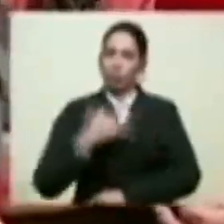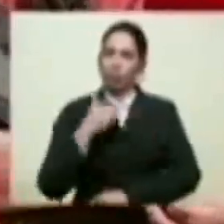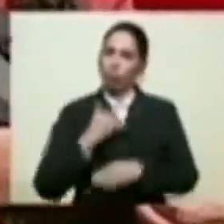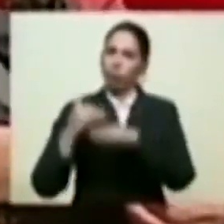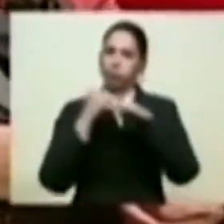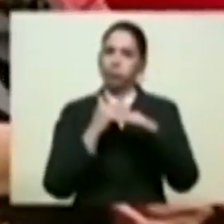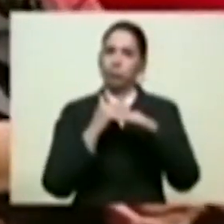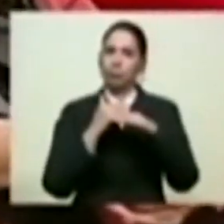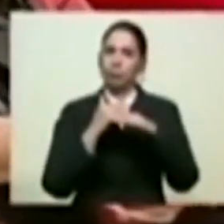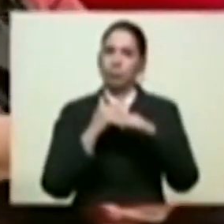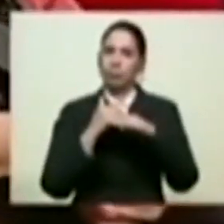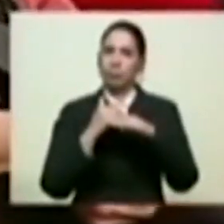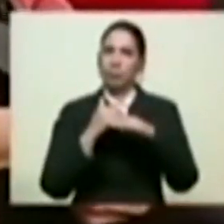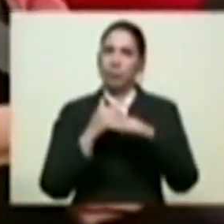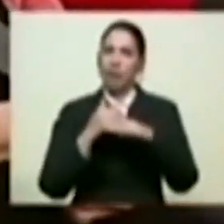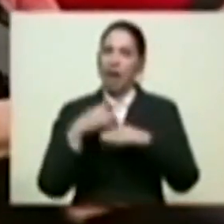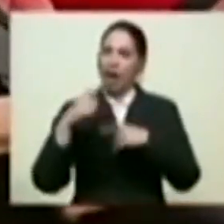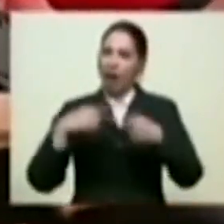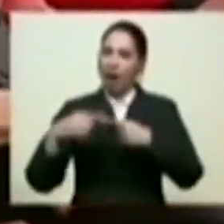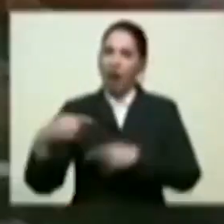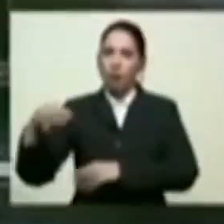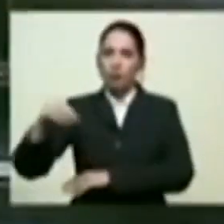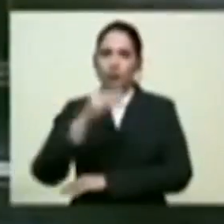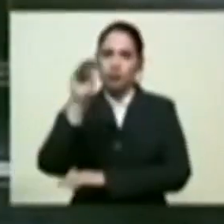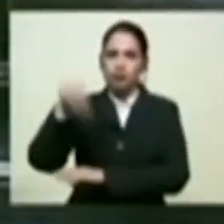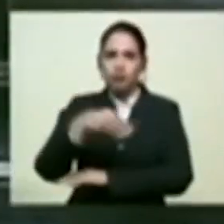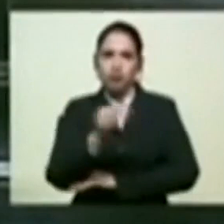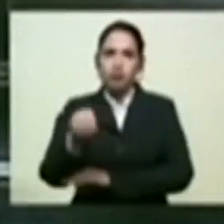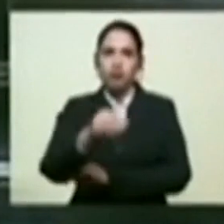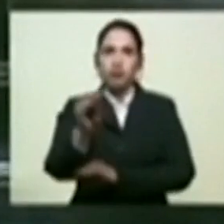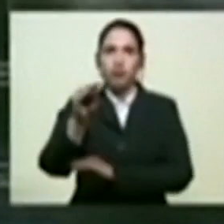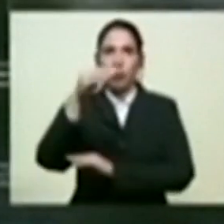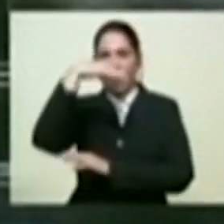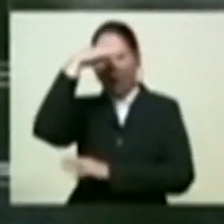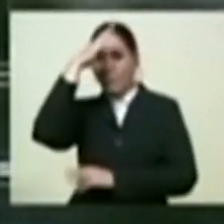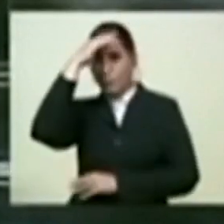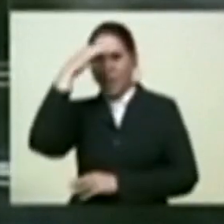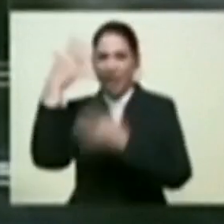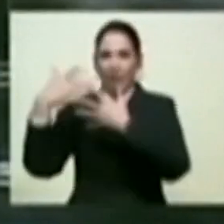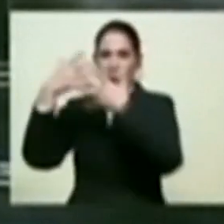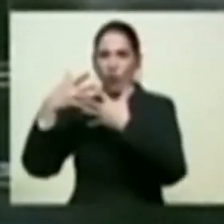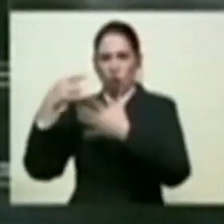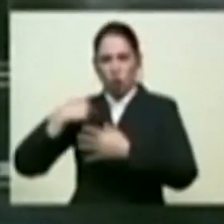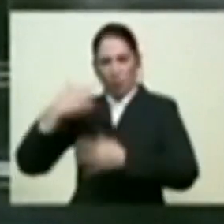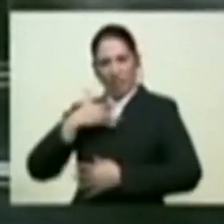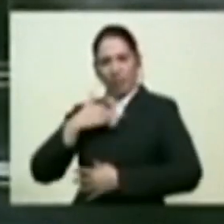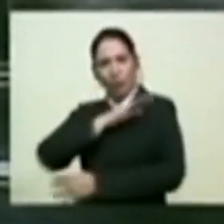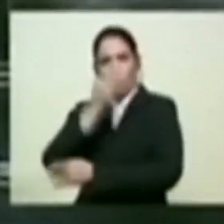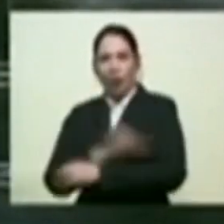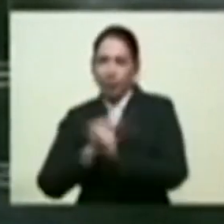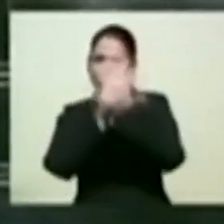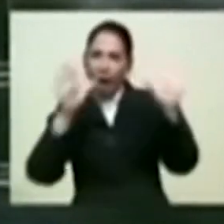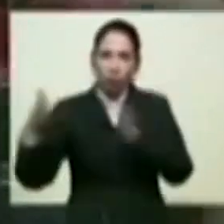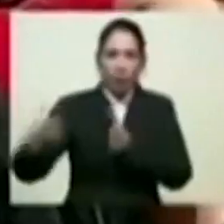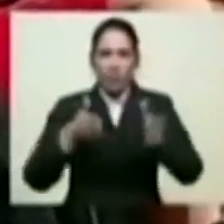cada vez que la culebra venenosa de mike pence abre la boca yo me siento más fuerte más claro de cuál es el camino el camino